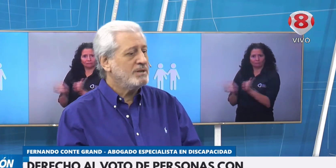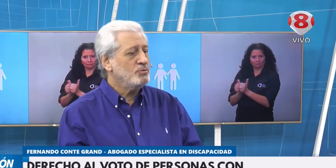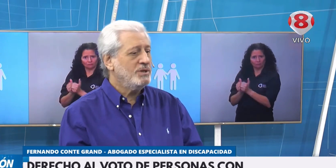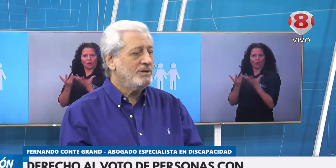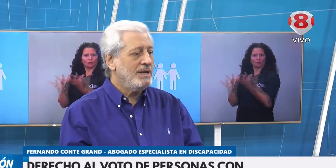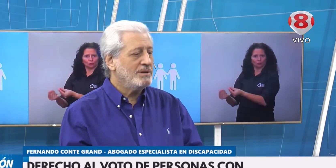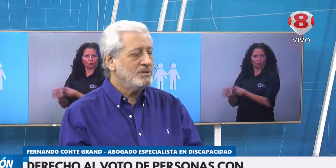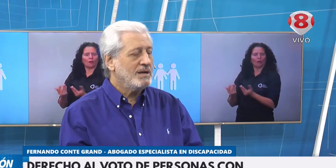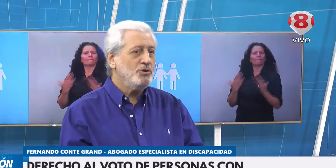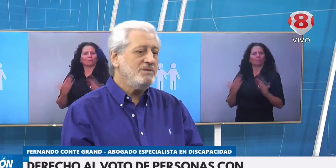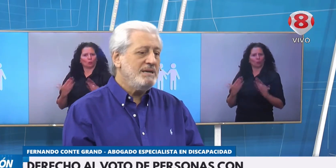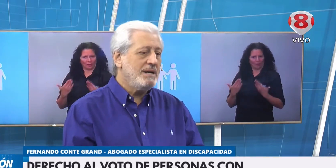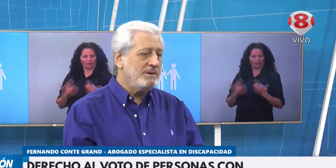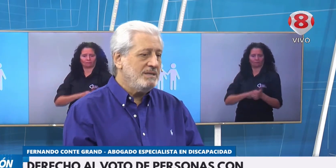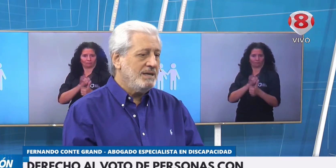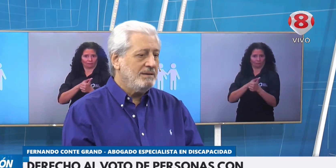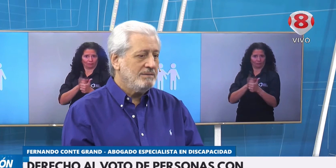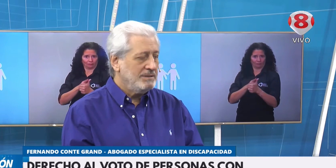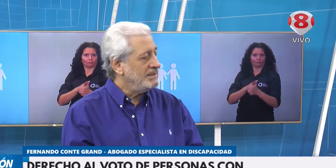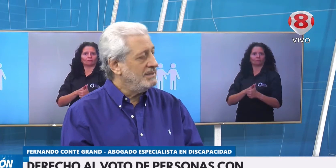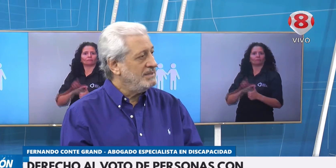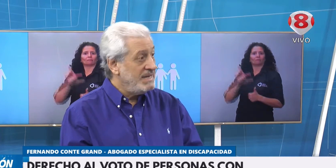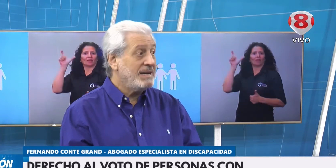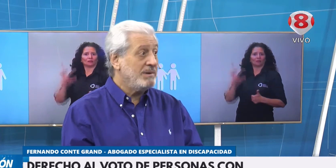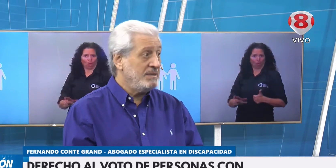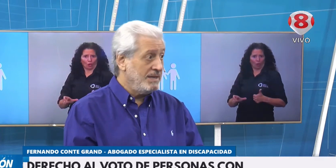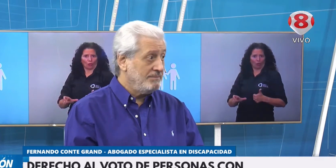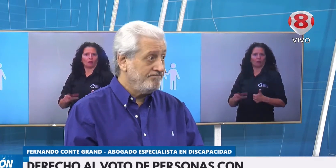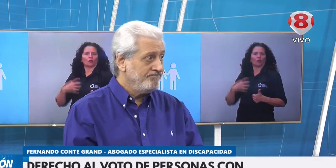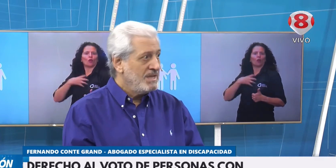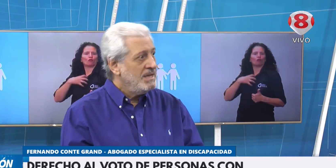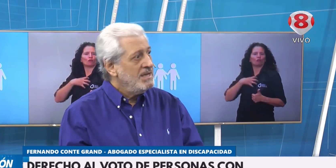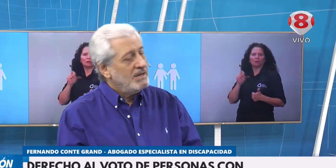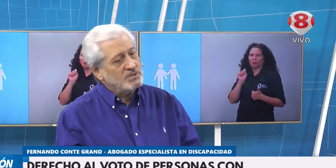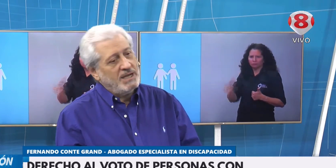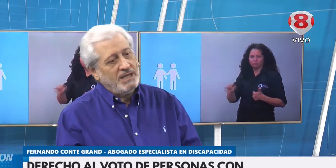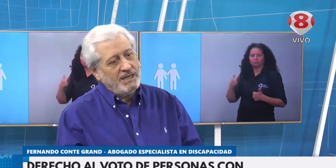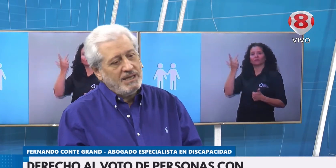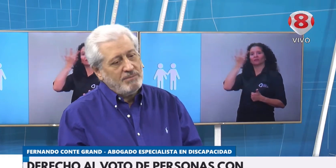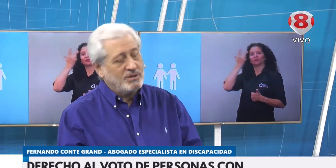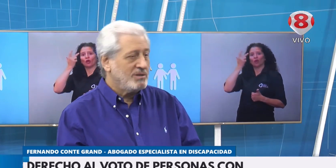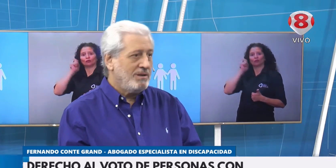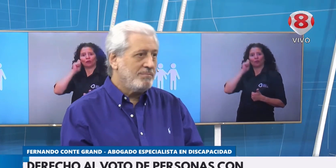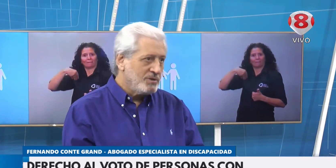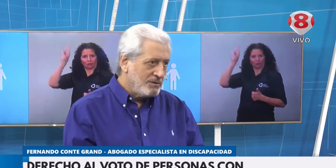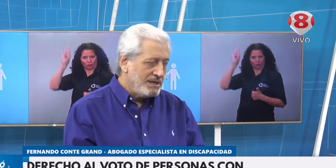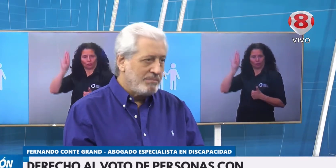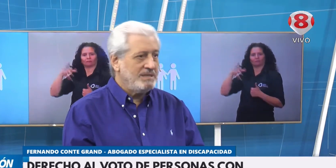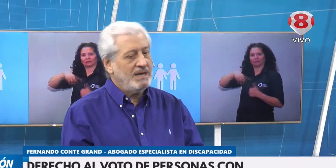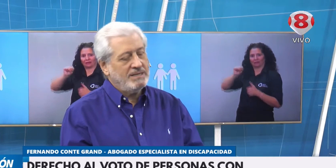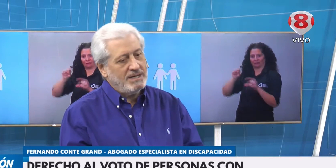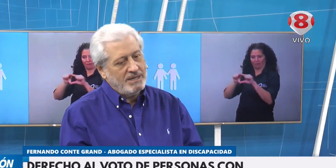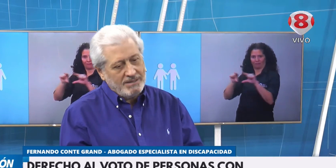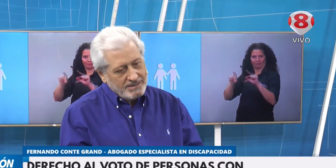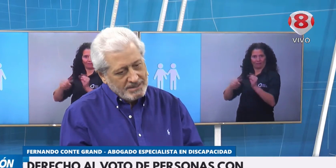se parte del presupuesto de que la persona con discapacidad este tiene capacidad o sea y por eso se habla de personas con